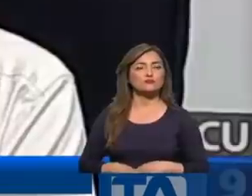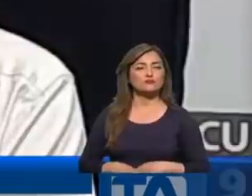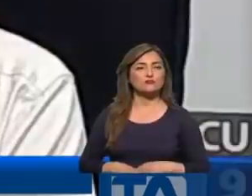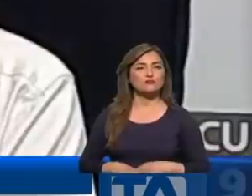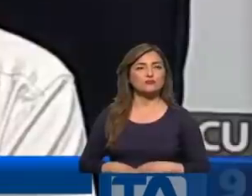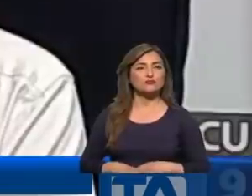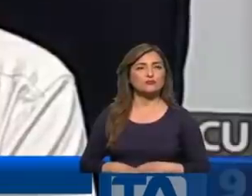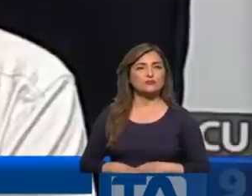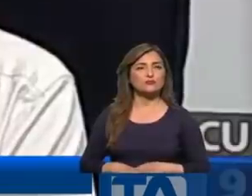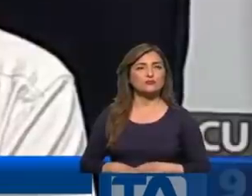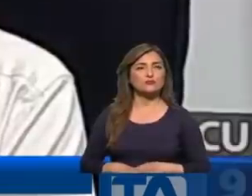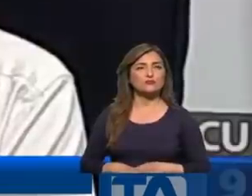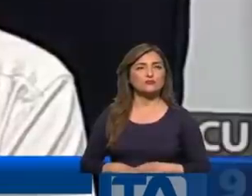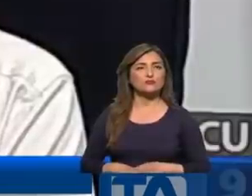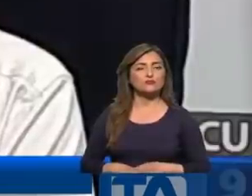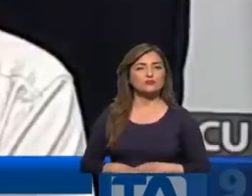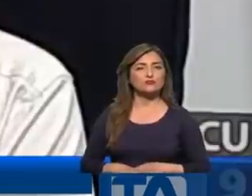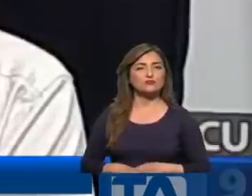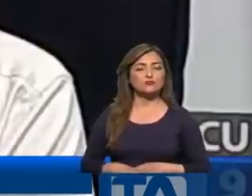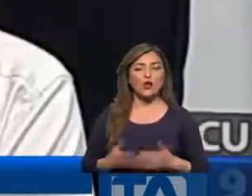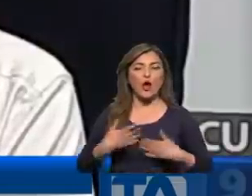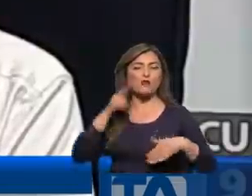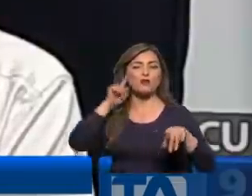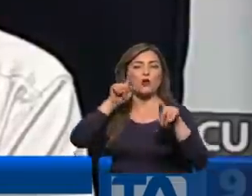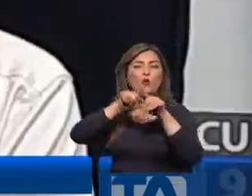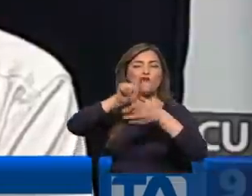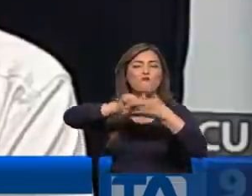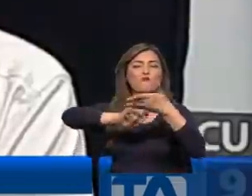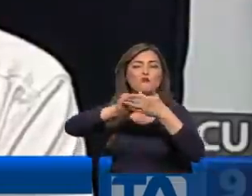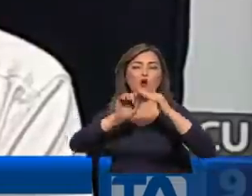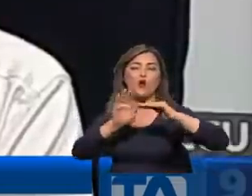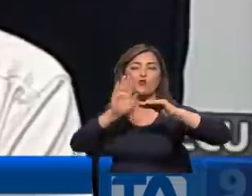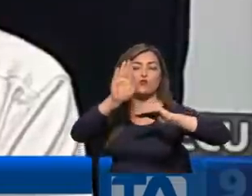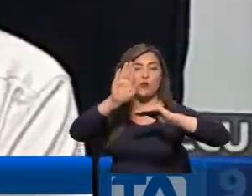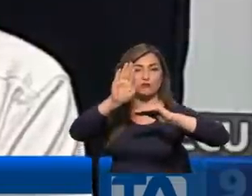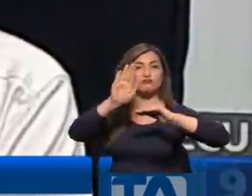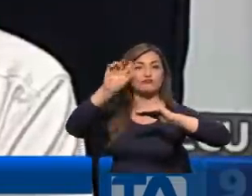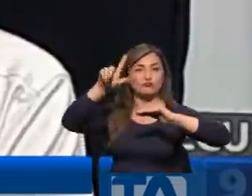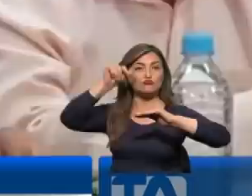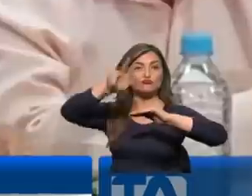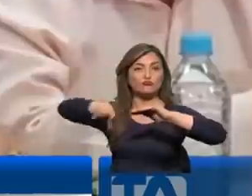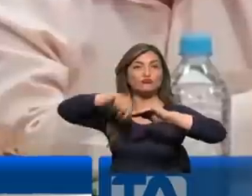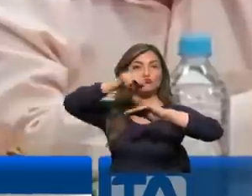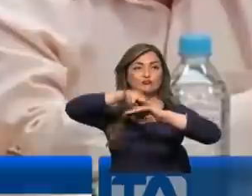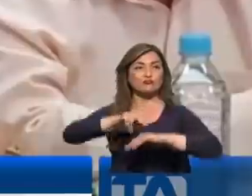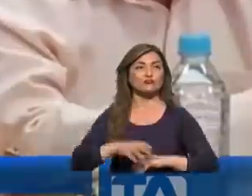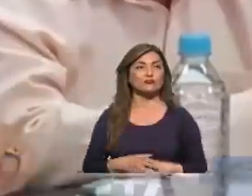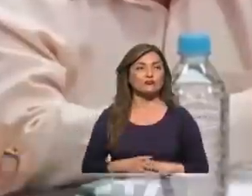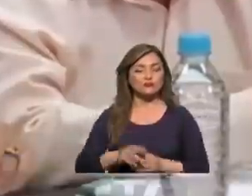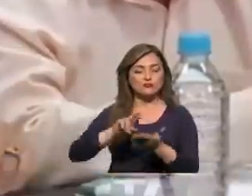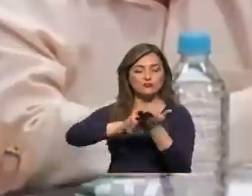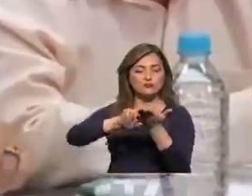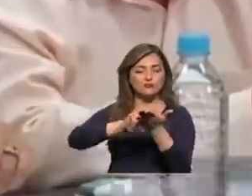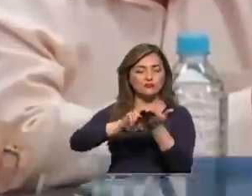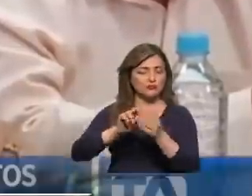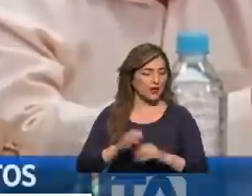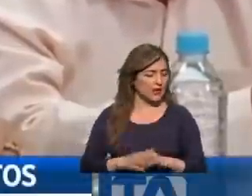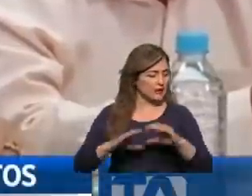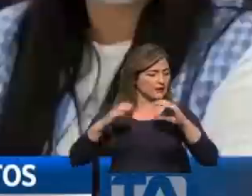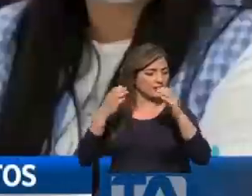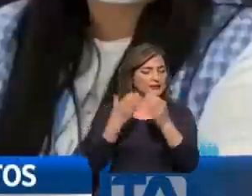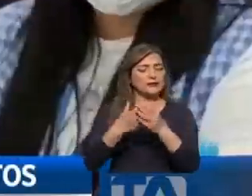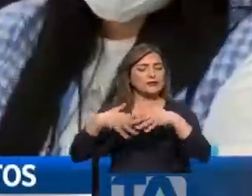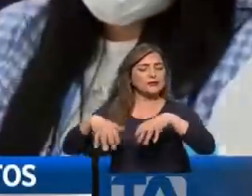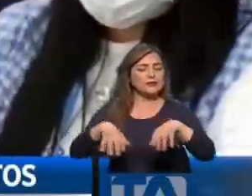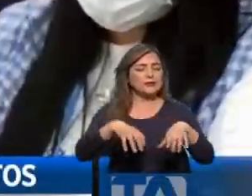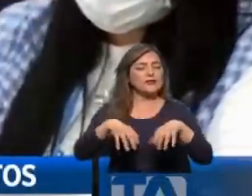presente que hoy se ha dado una rúbrica, una firma de compromiso a nombre del gobierno nacional. Durante la reunión, el denominado Comité del